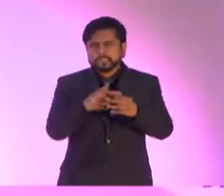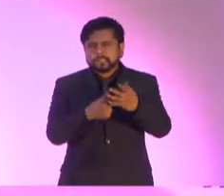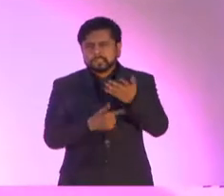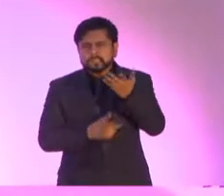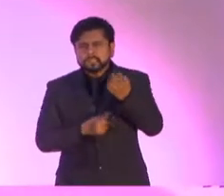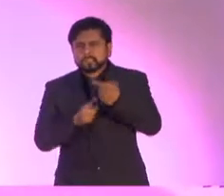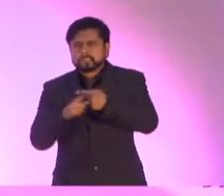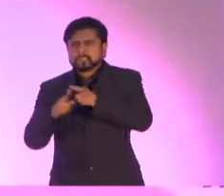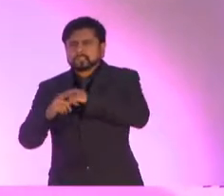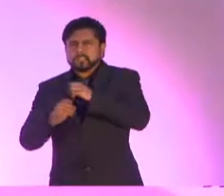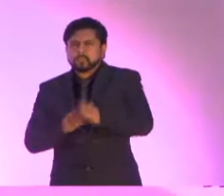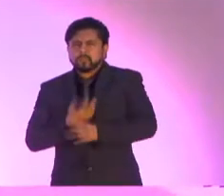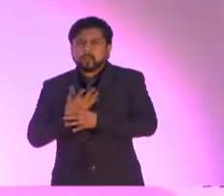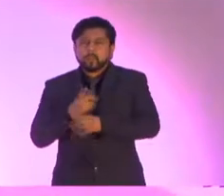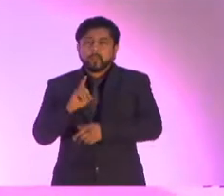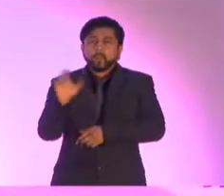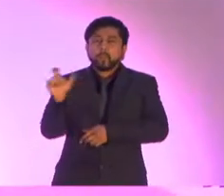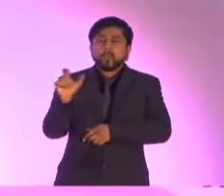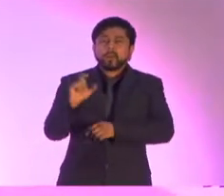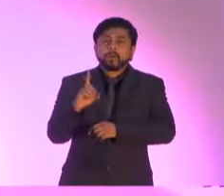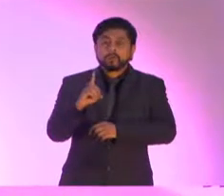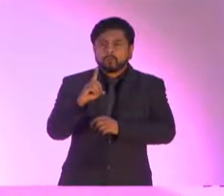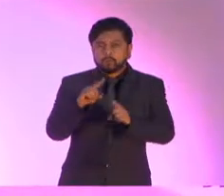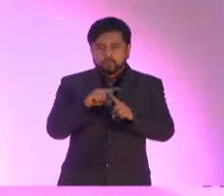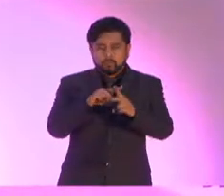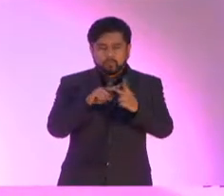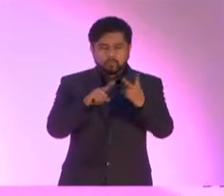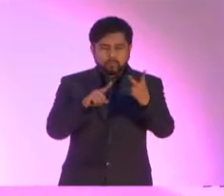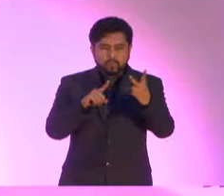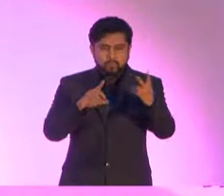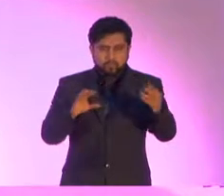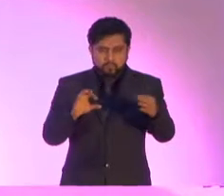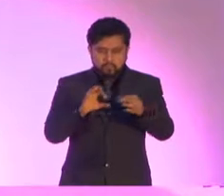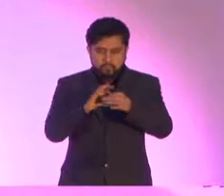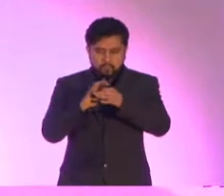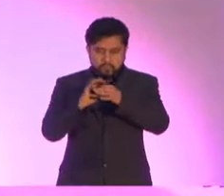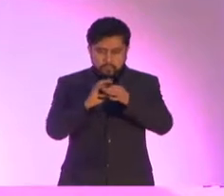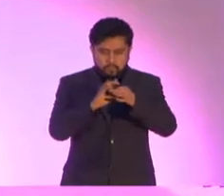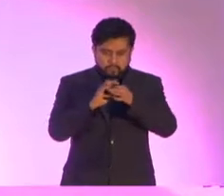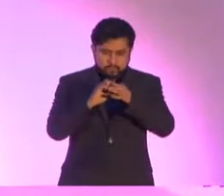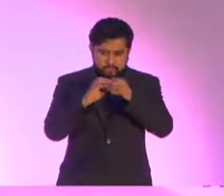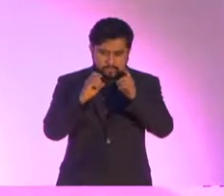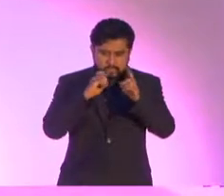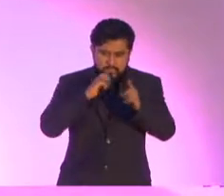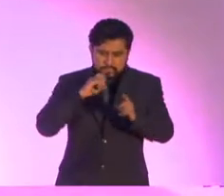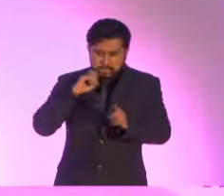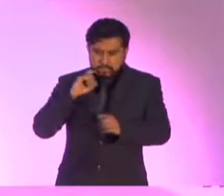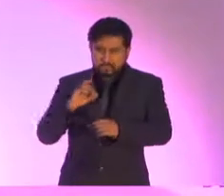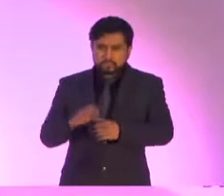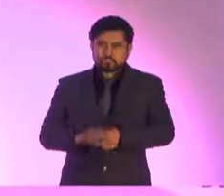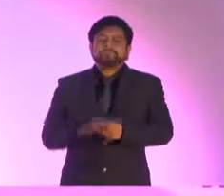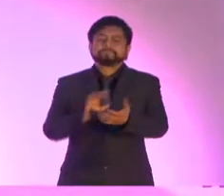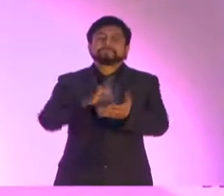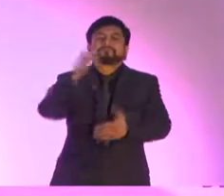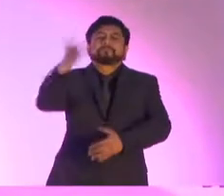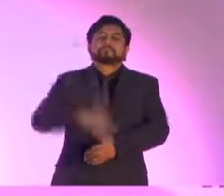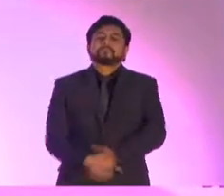cuando dos personas hacen el amor. Gracias.